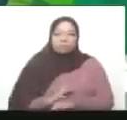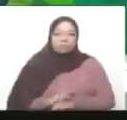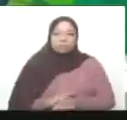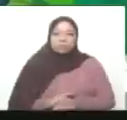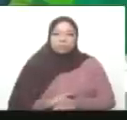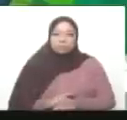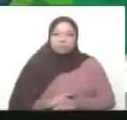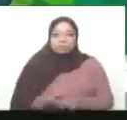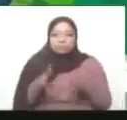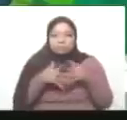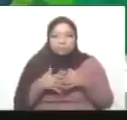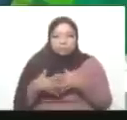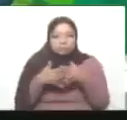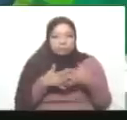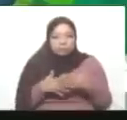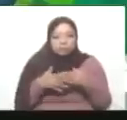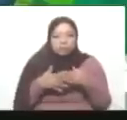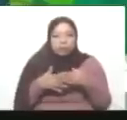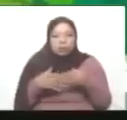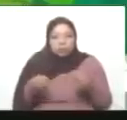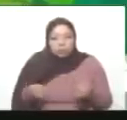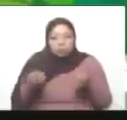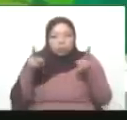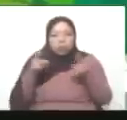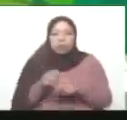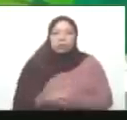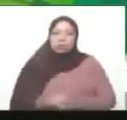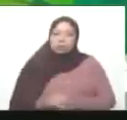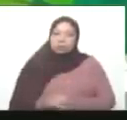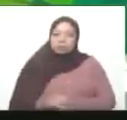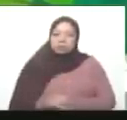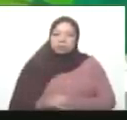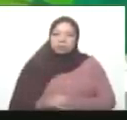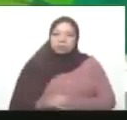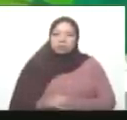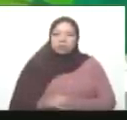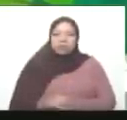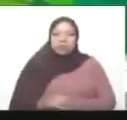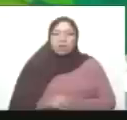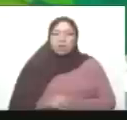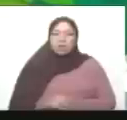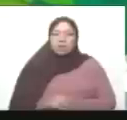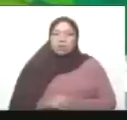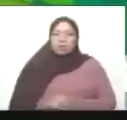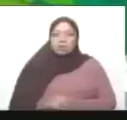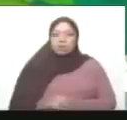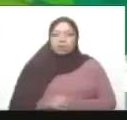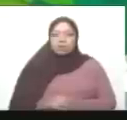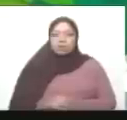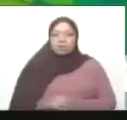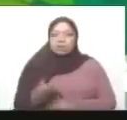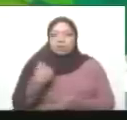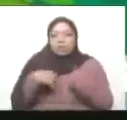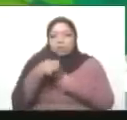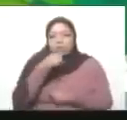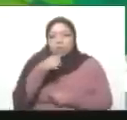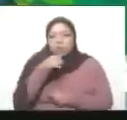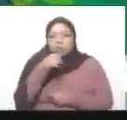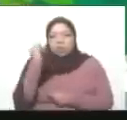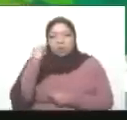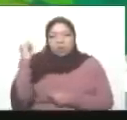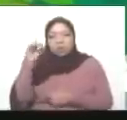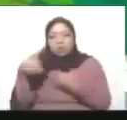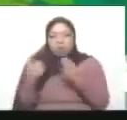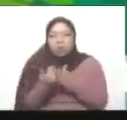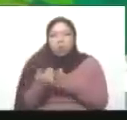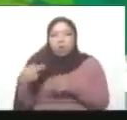y los imperios vieron eso la oportunidad para meterle mano al territorio lleno de riqueza con la idea de